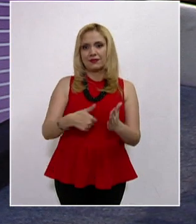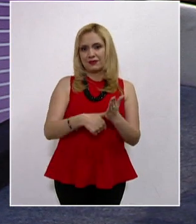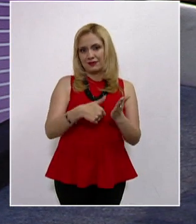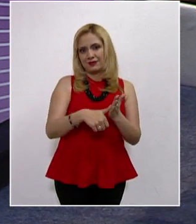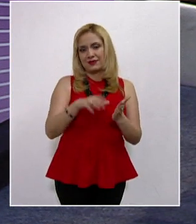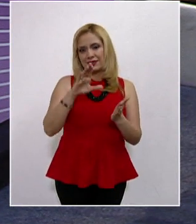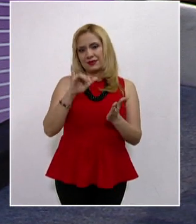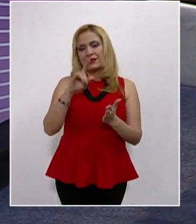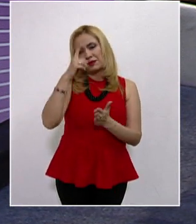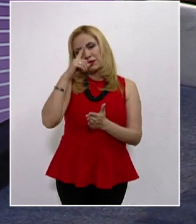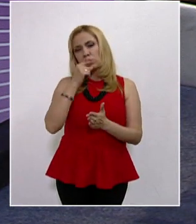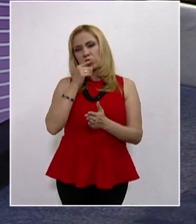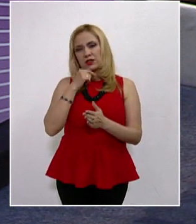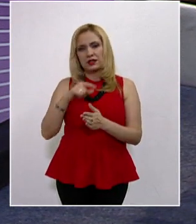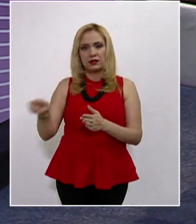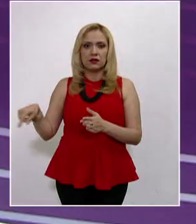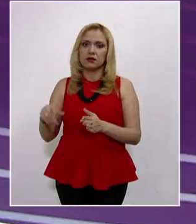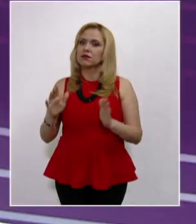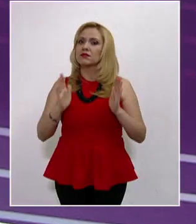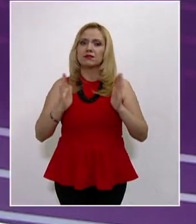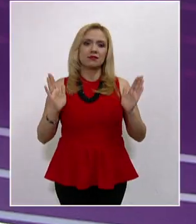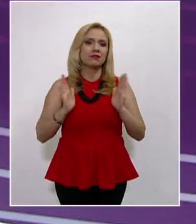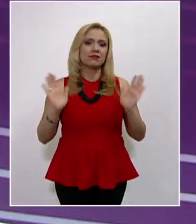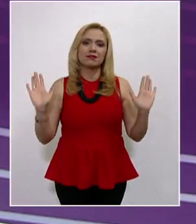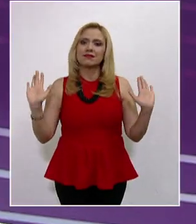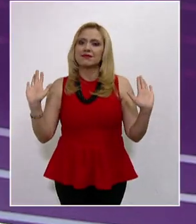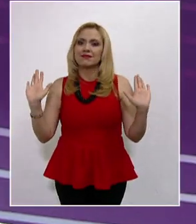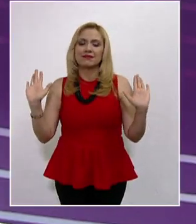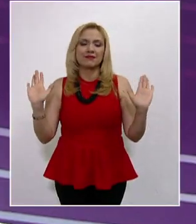estar completamente alejado de